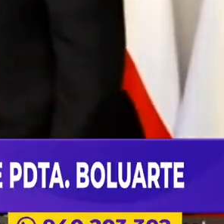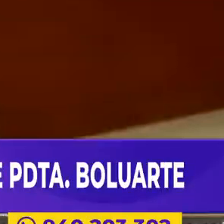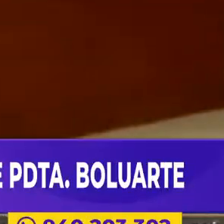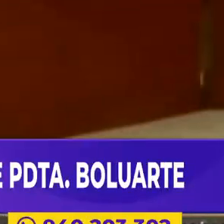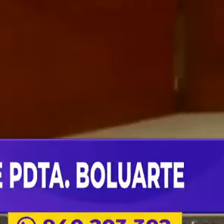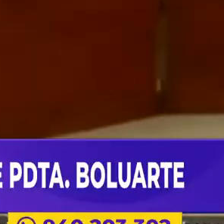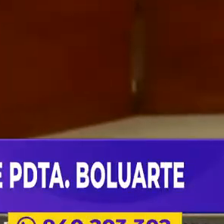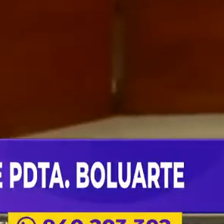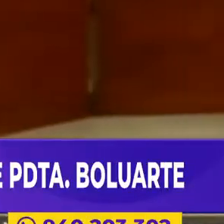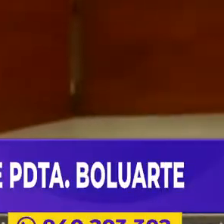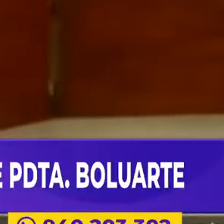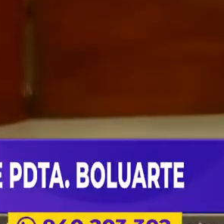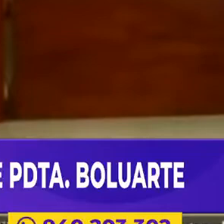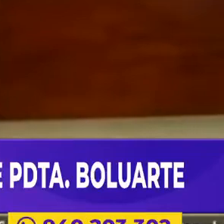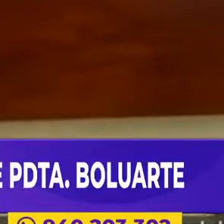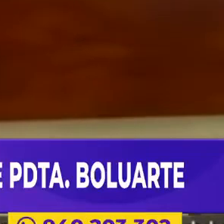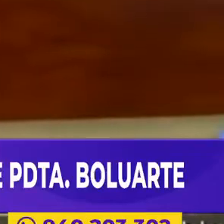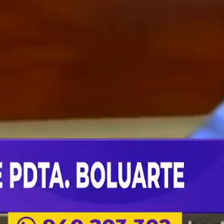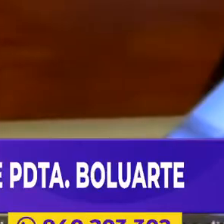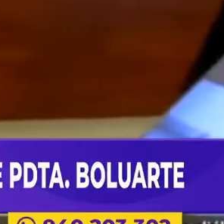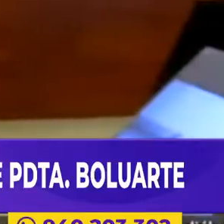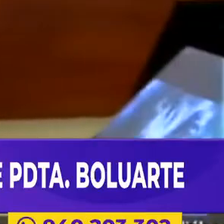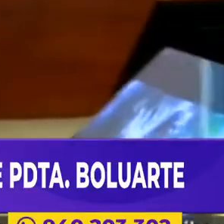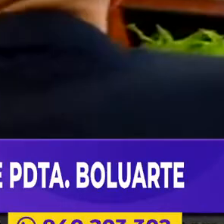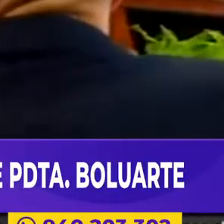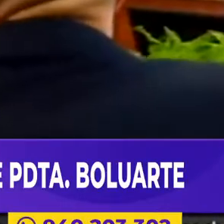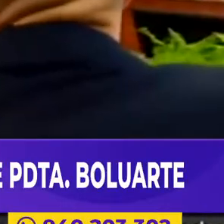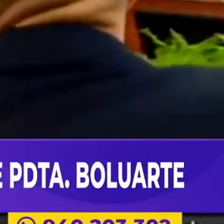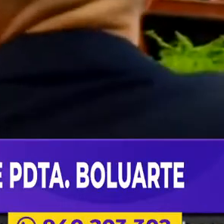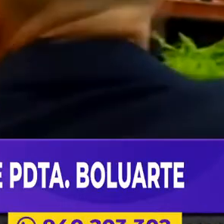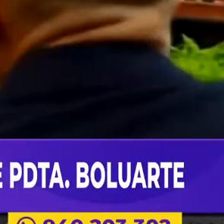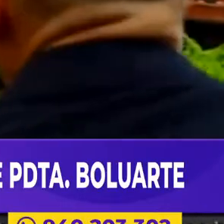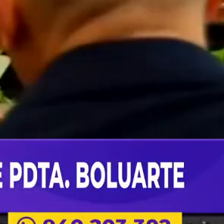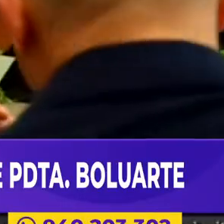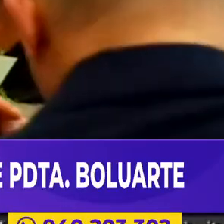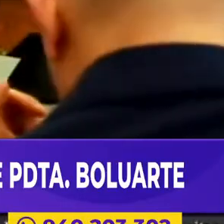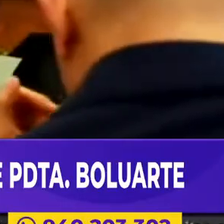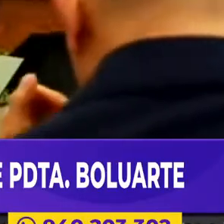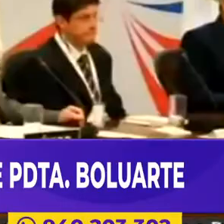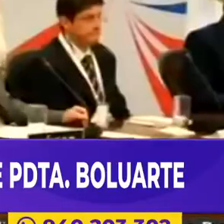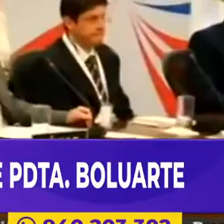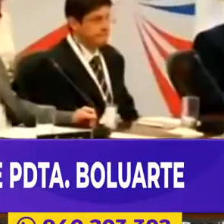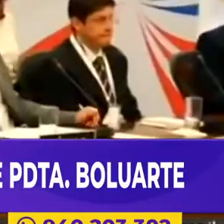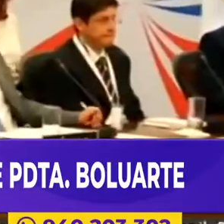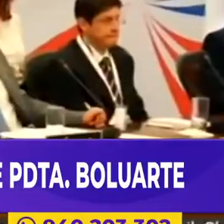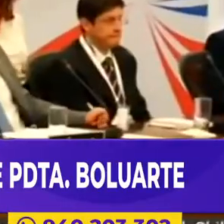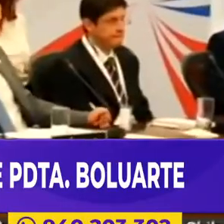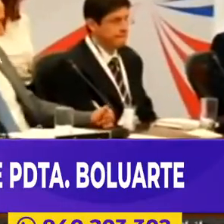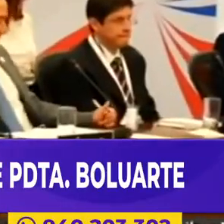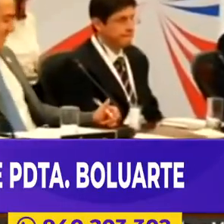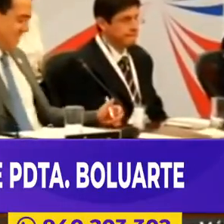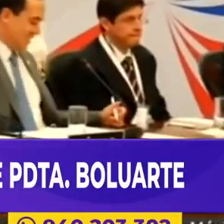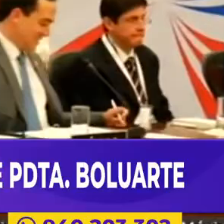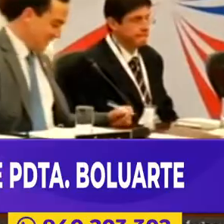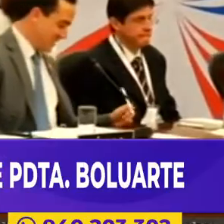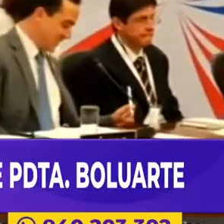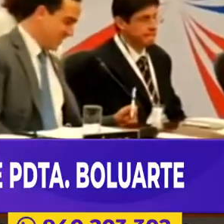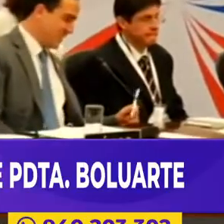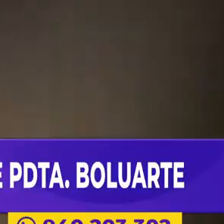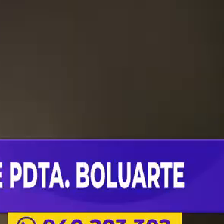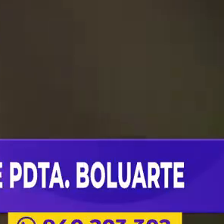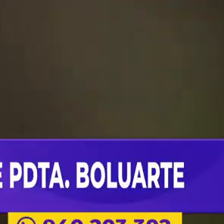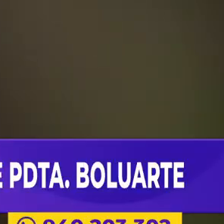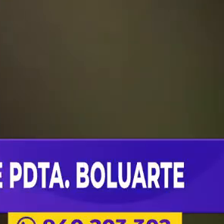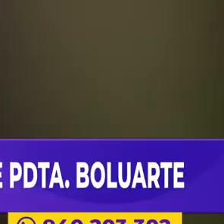entrega de la jefatura de la Alianza Regional, formada por Chile, Colombia, México y Perú. Sin antes insistir en